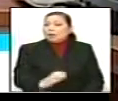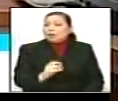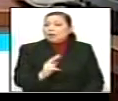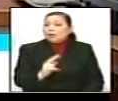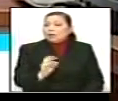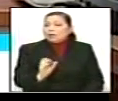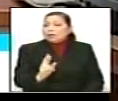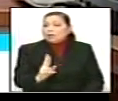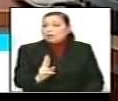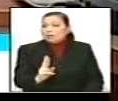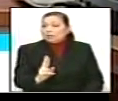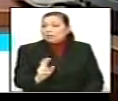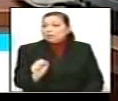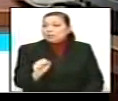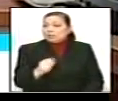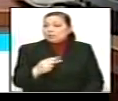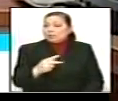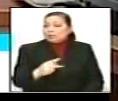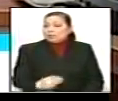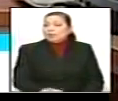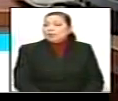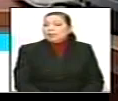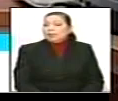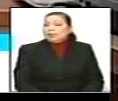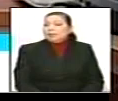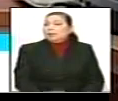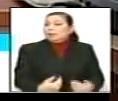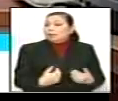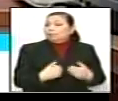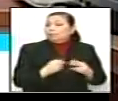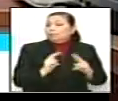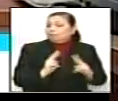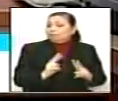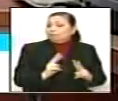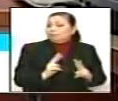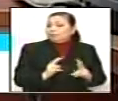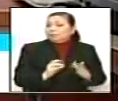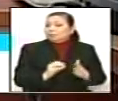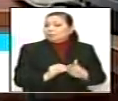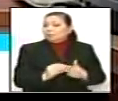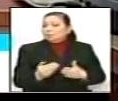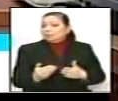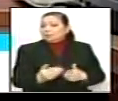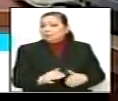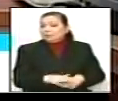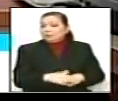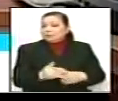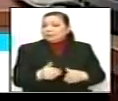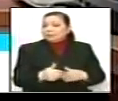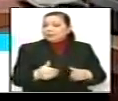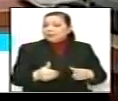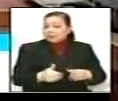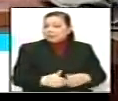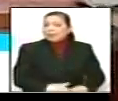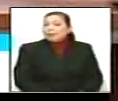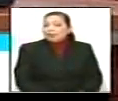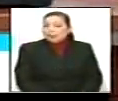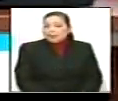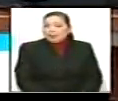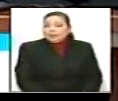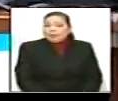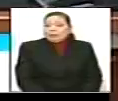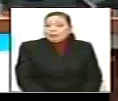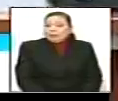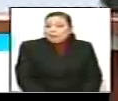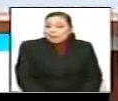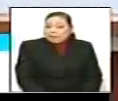Schack dar cuenta de esa intervención, que lo que tenía que ver fundamentalmente eran los pasivos de la gestión anterior.